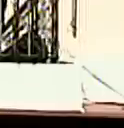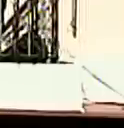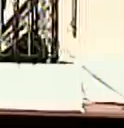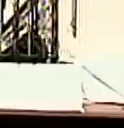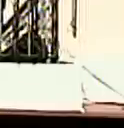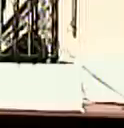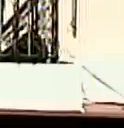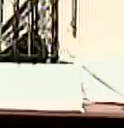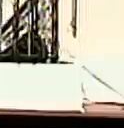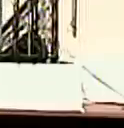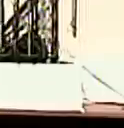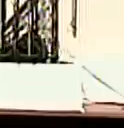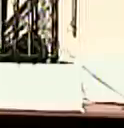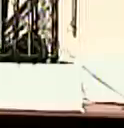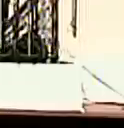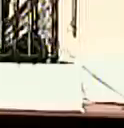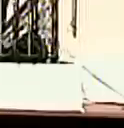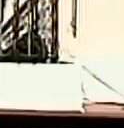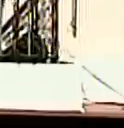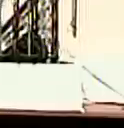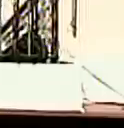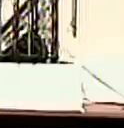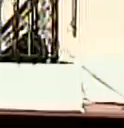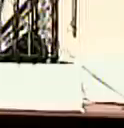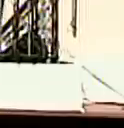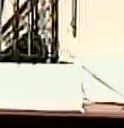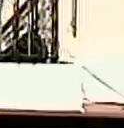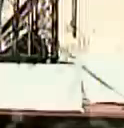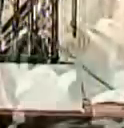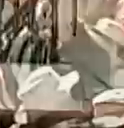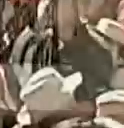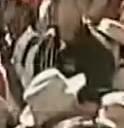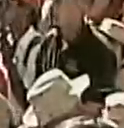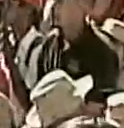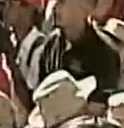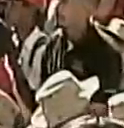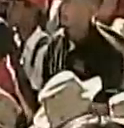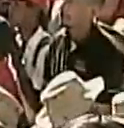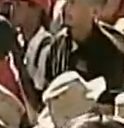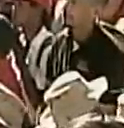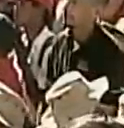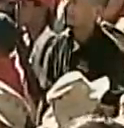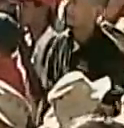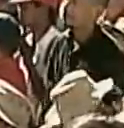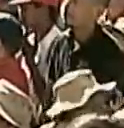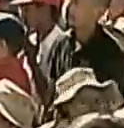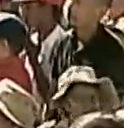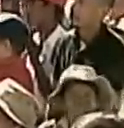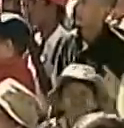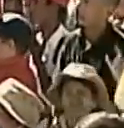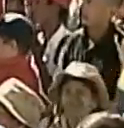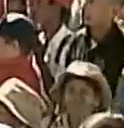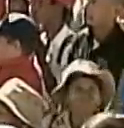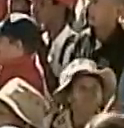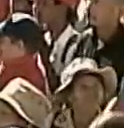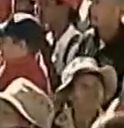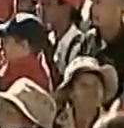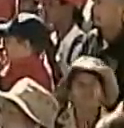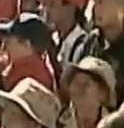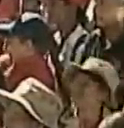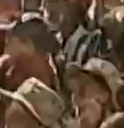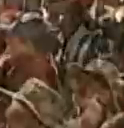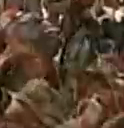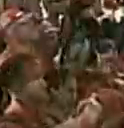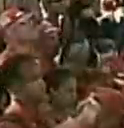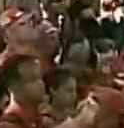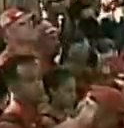Por el contrario, sirvieron como instrumento a aquellos intereses que gravitan en forma negativa